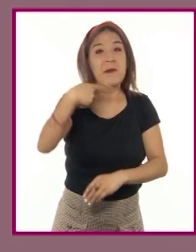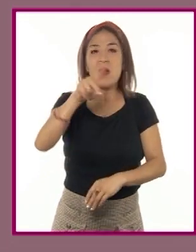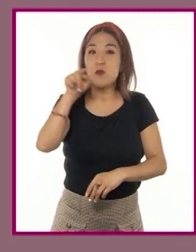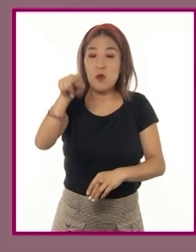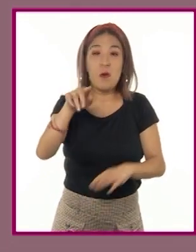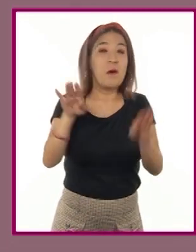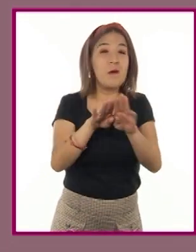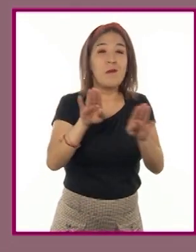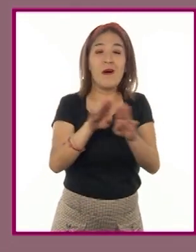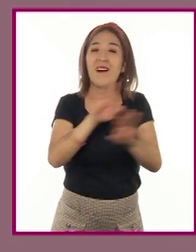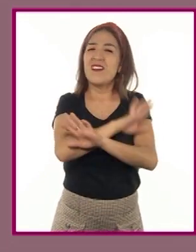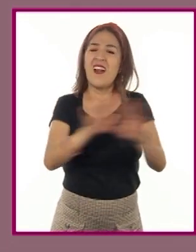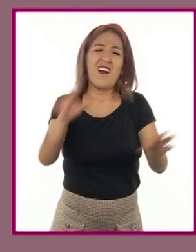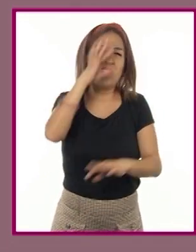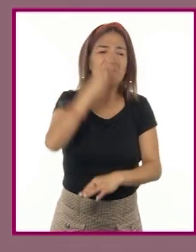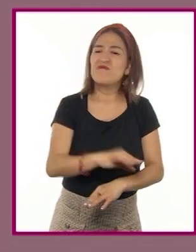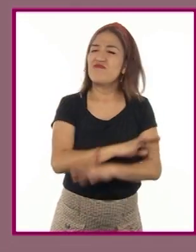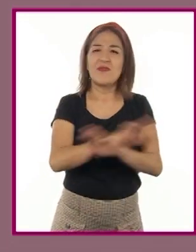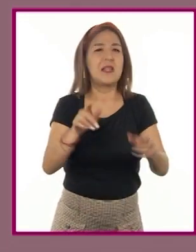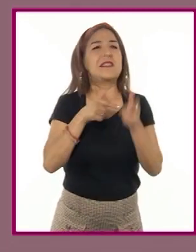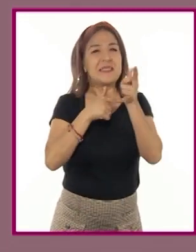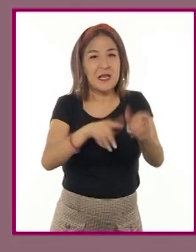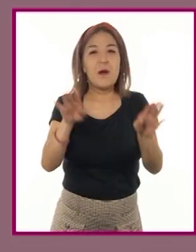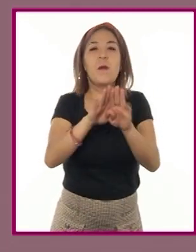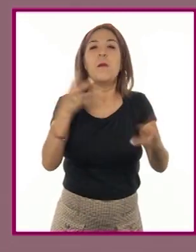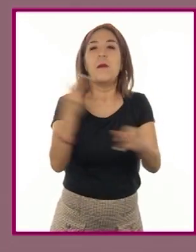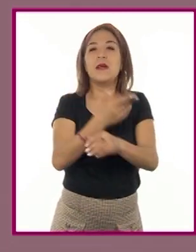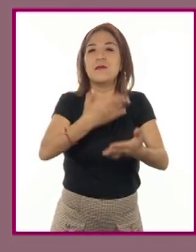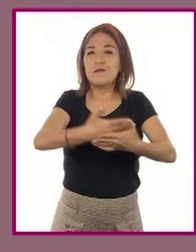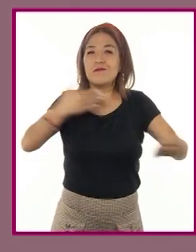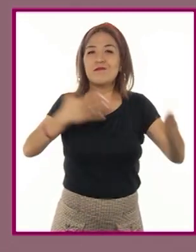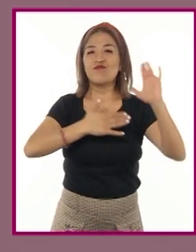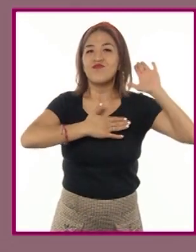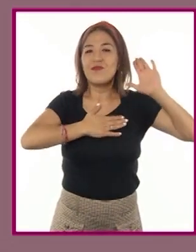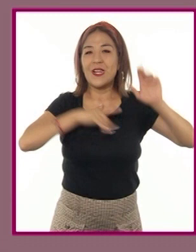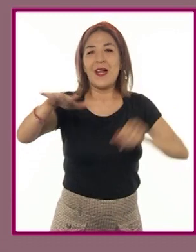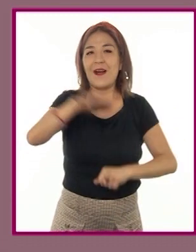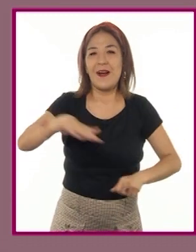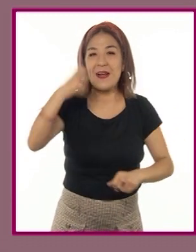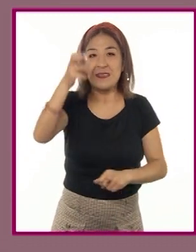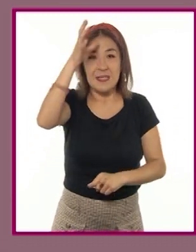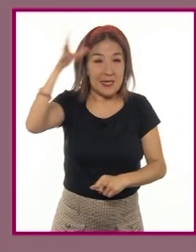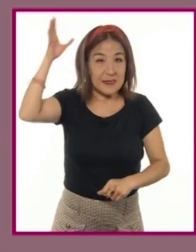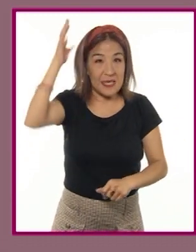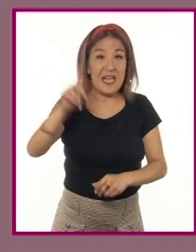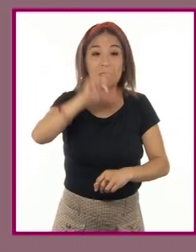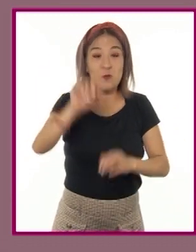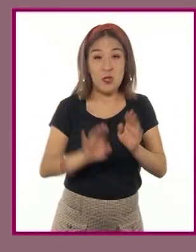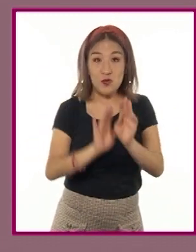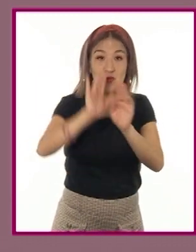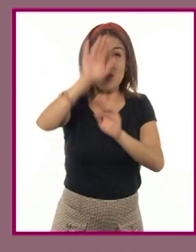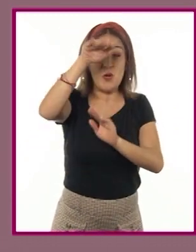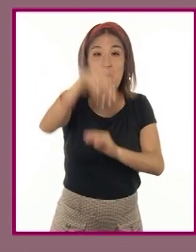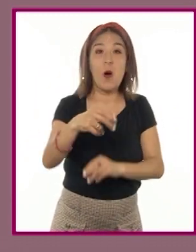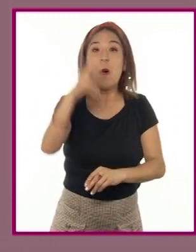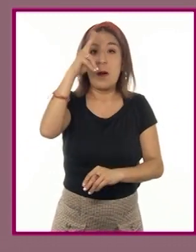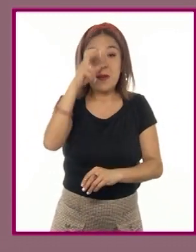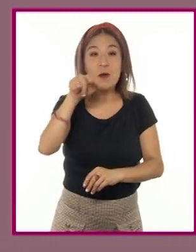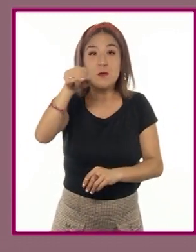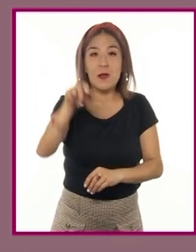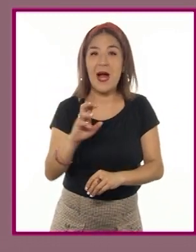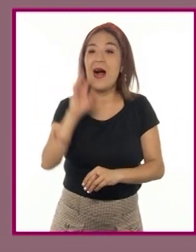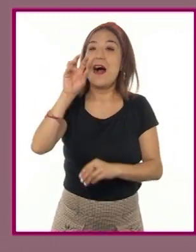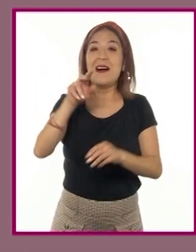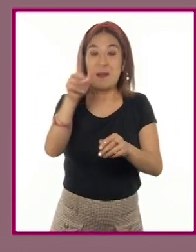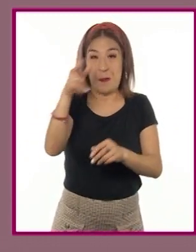varios días, Quetzalcóatl llegó a la parte posterior de las montañas donde se encontraba el maíz. Al ser una hormiga, tomó un grano con su boca